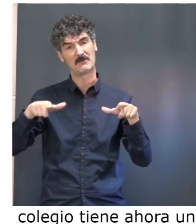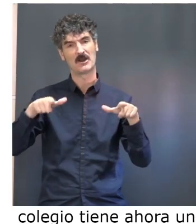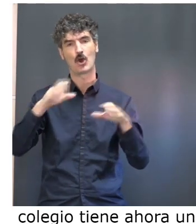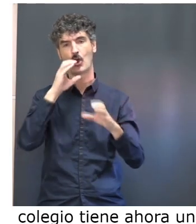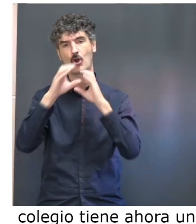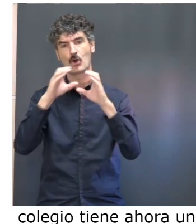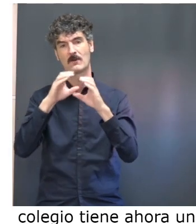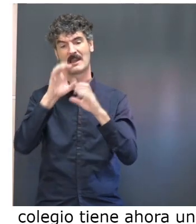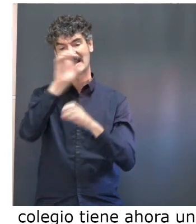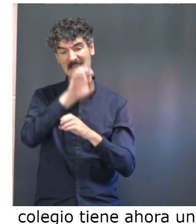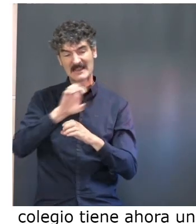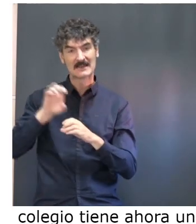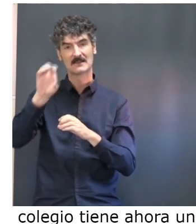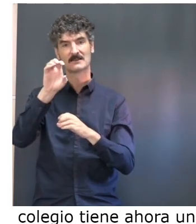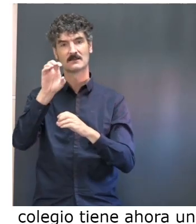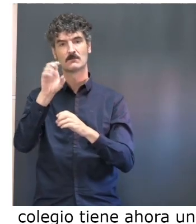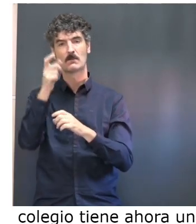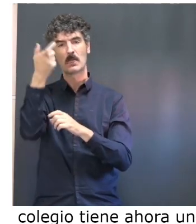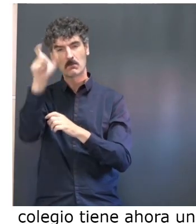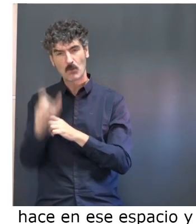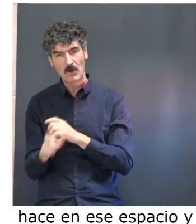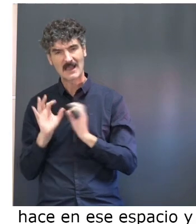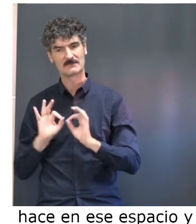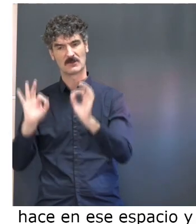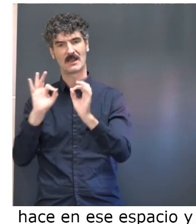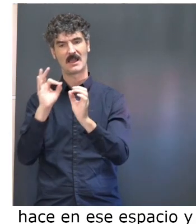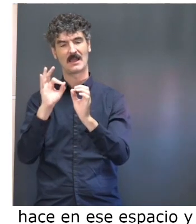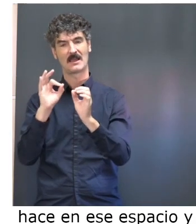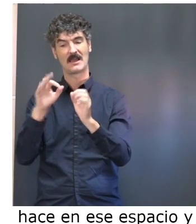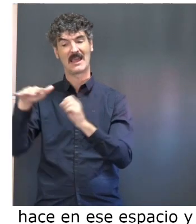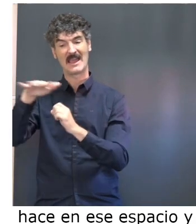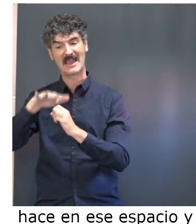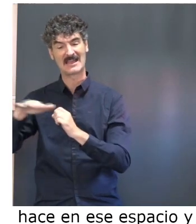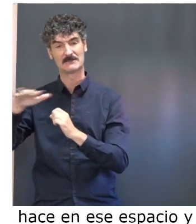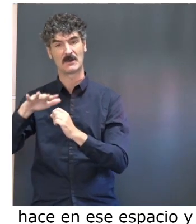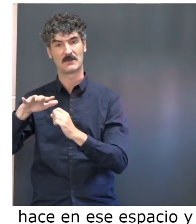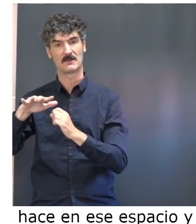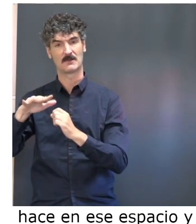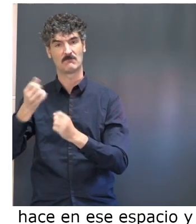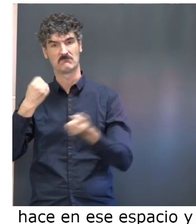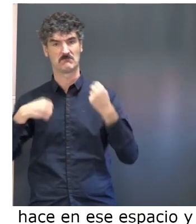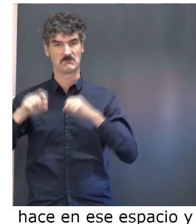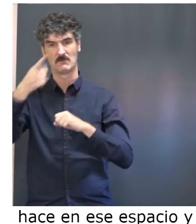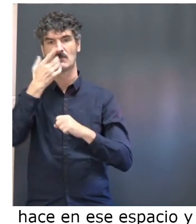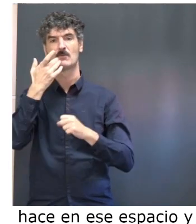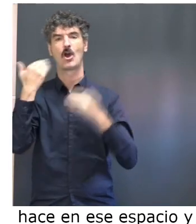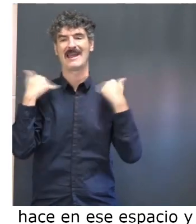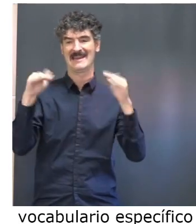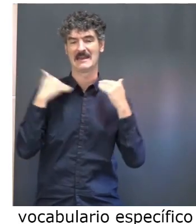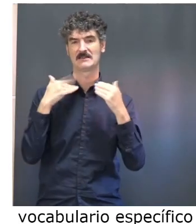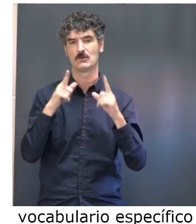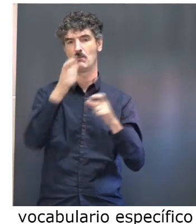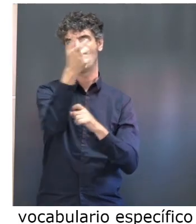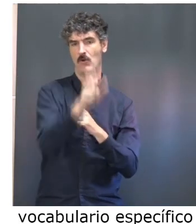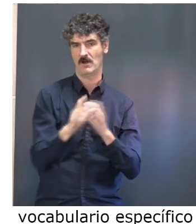con Asterix Grid con un vocabulario específico de cada uno de los espacios en los que el alumno se desenvuelve. En el gimnasio pues tiene el vocabulario específico